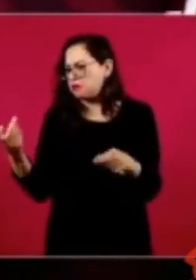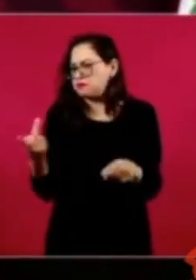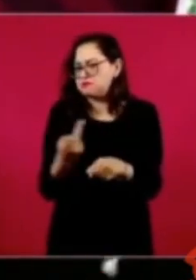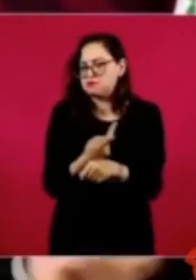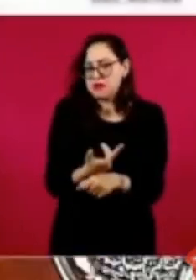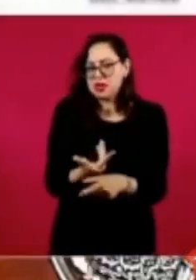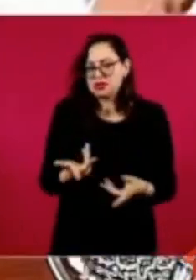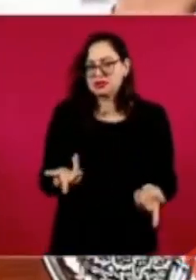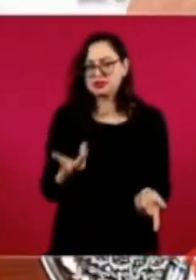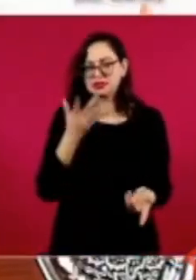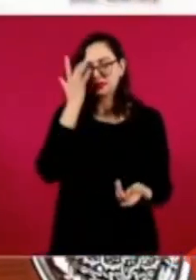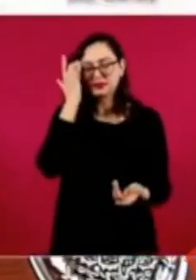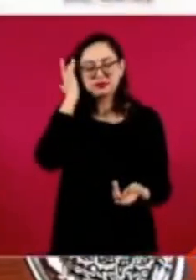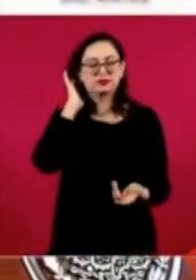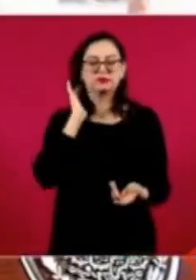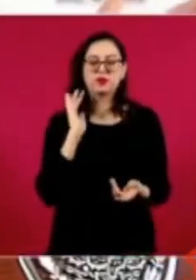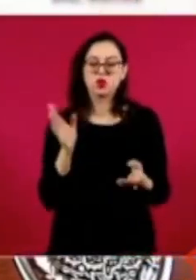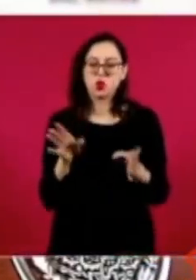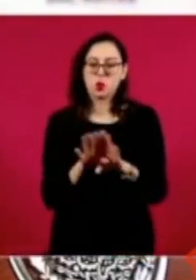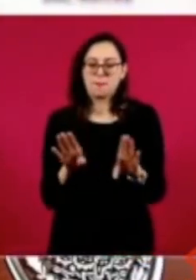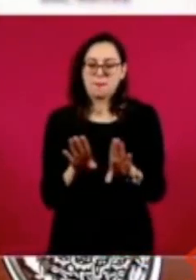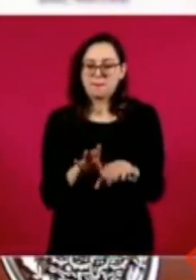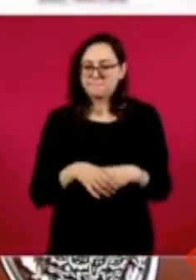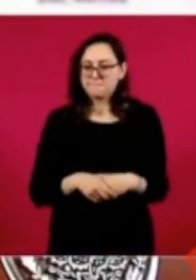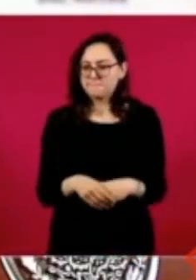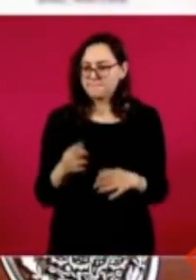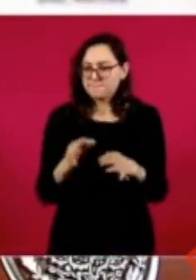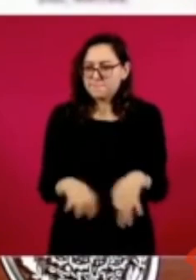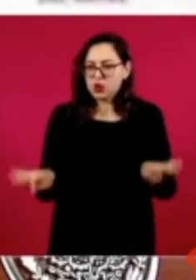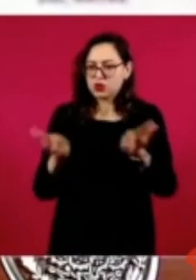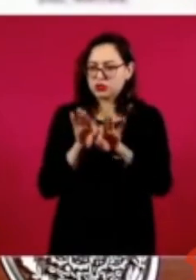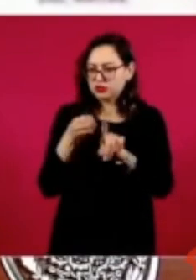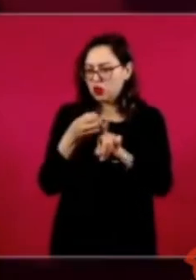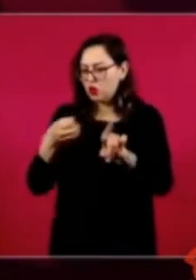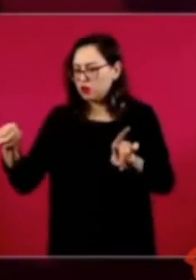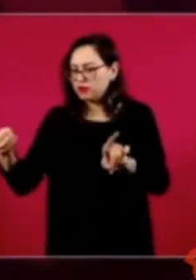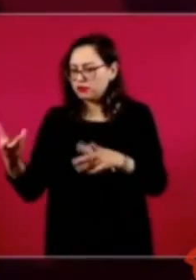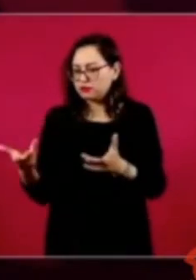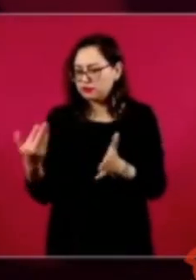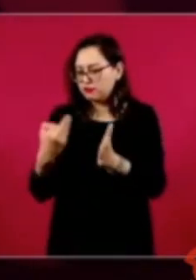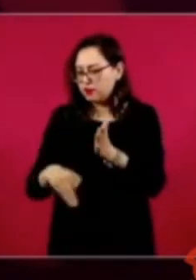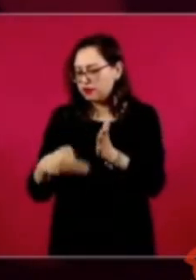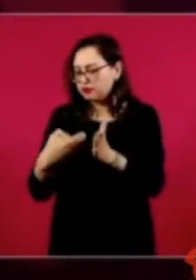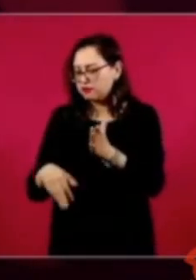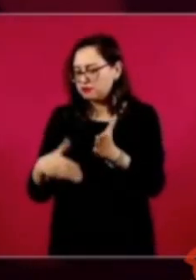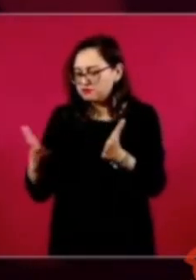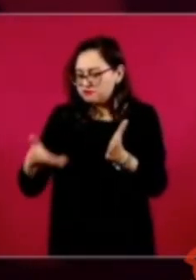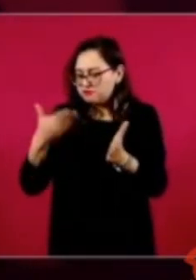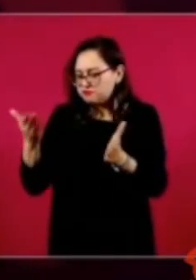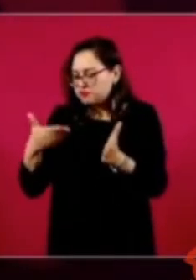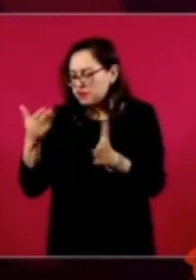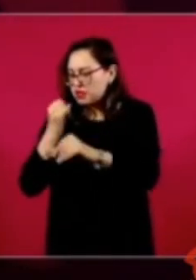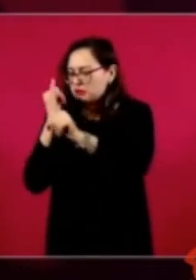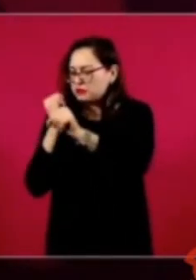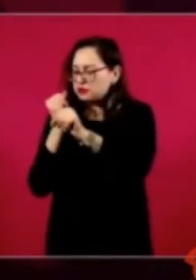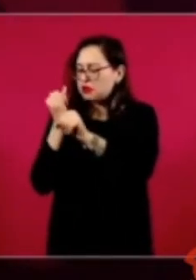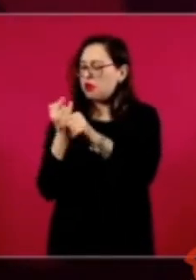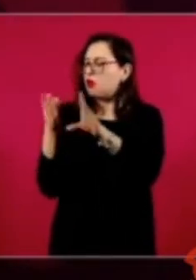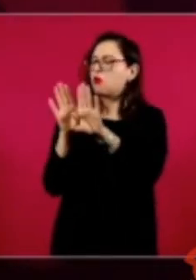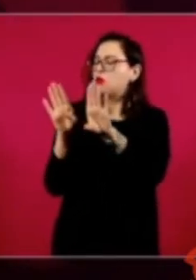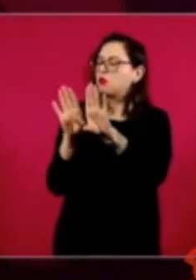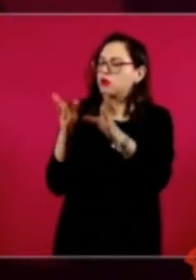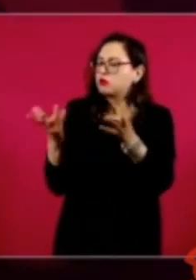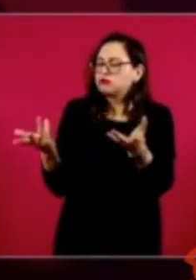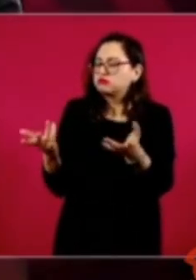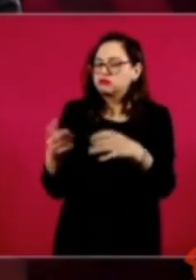pues no. ¿Cómo se va uno a meter a buscar papeles si no está ordenado? Requiere